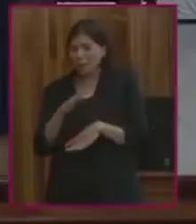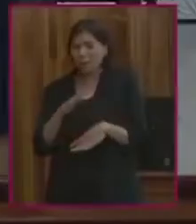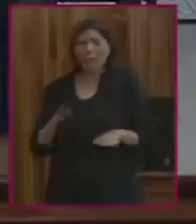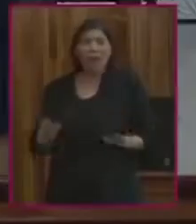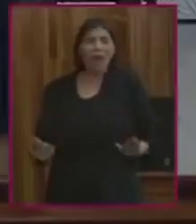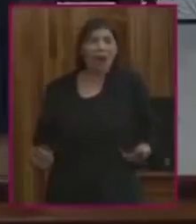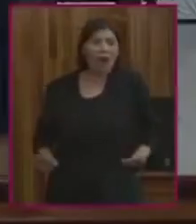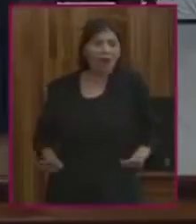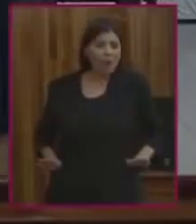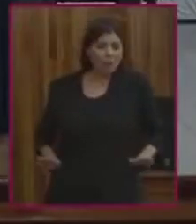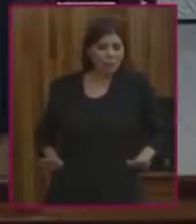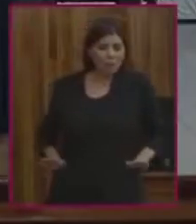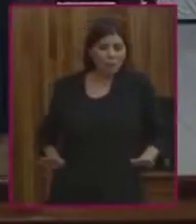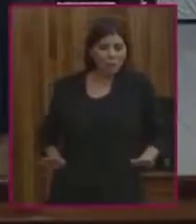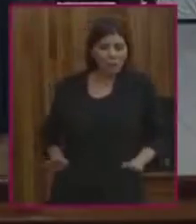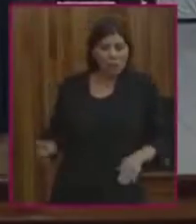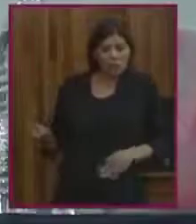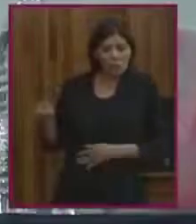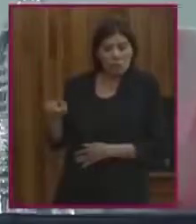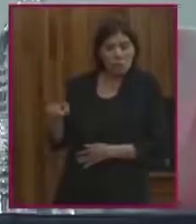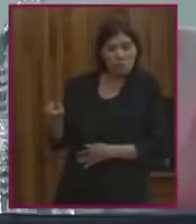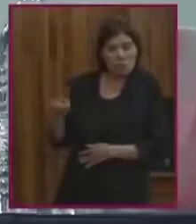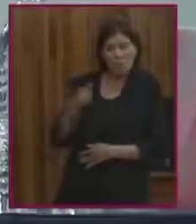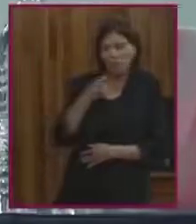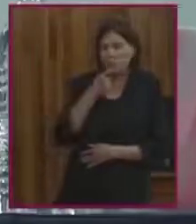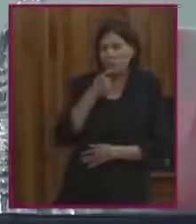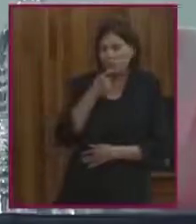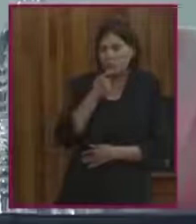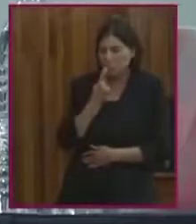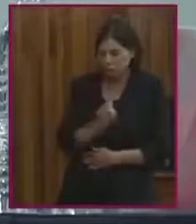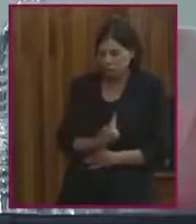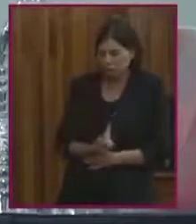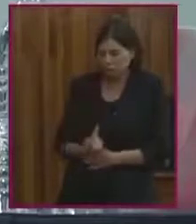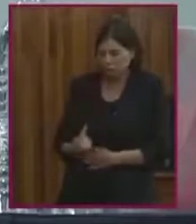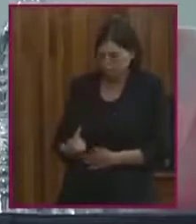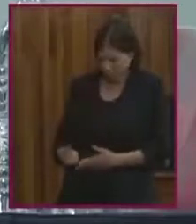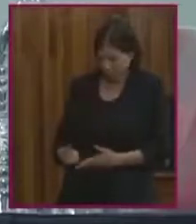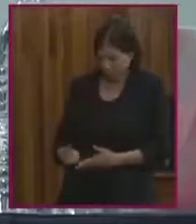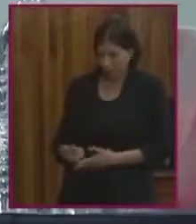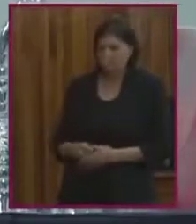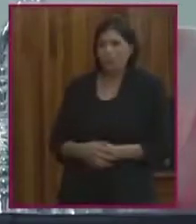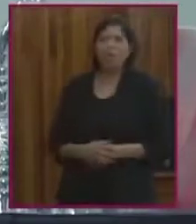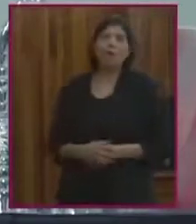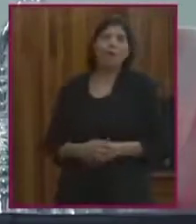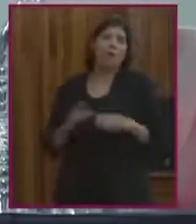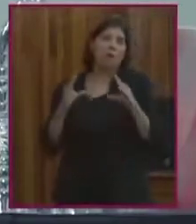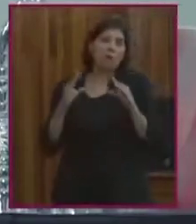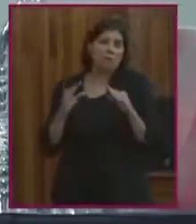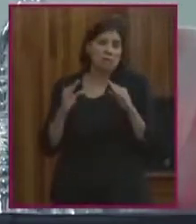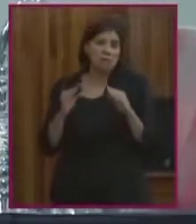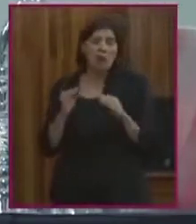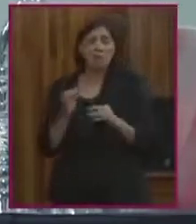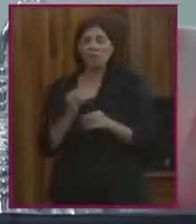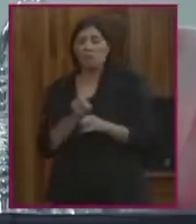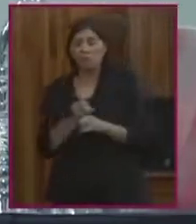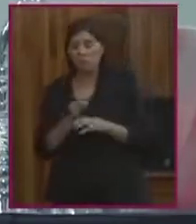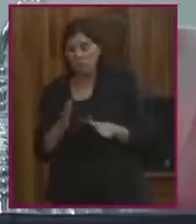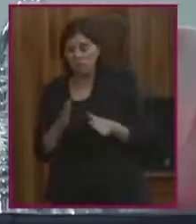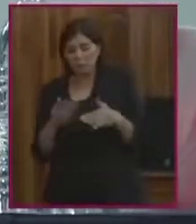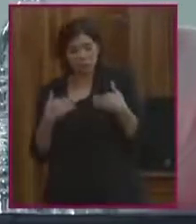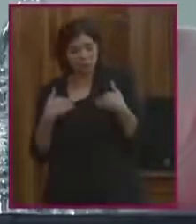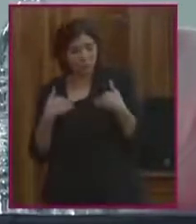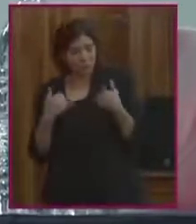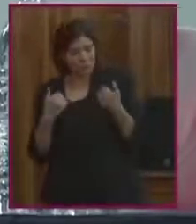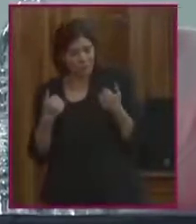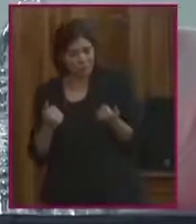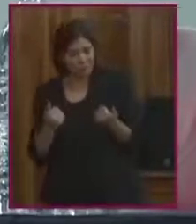relación con los niños pequeños, sobre todo de formación, de información, de comprensión. ¿Qué es